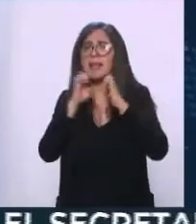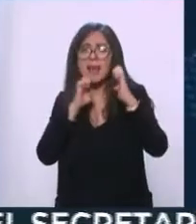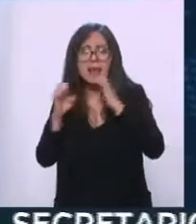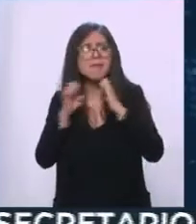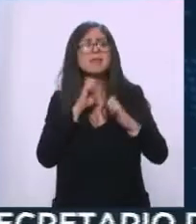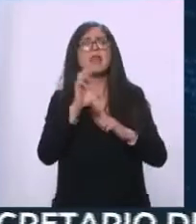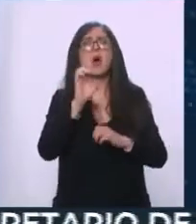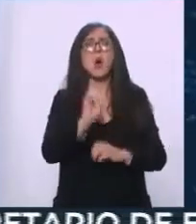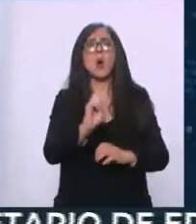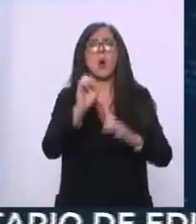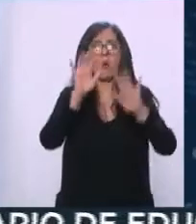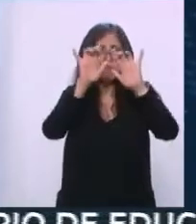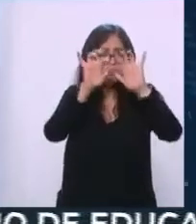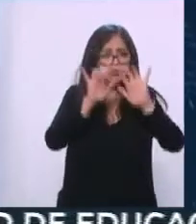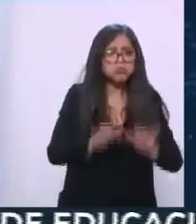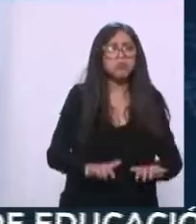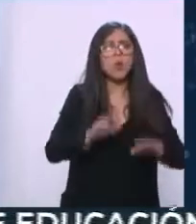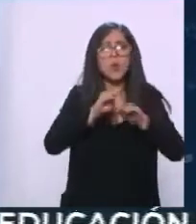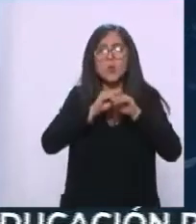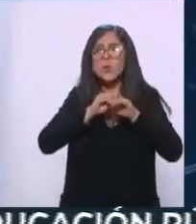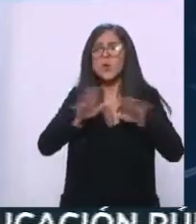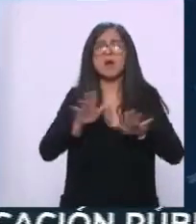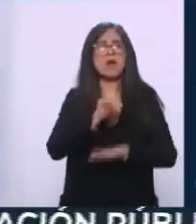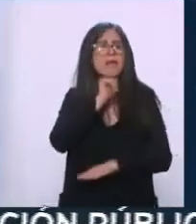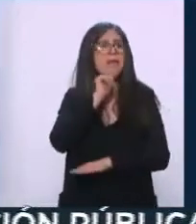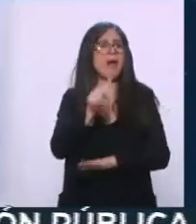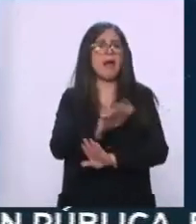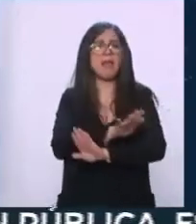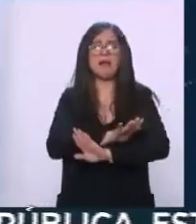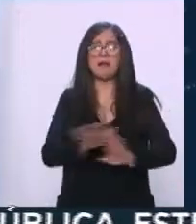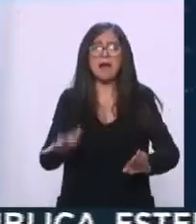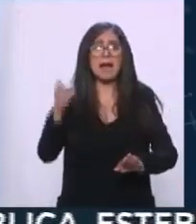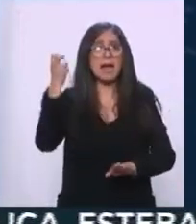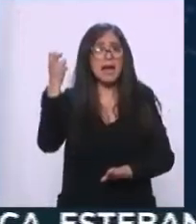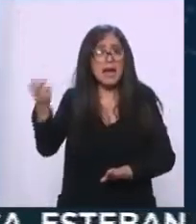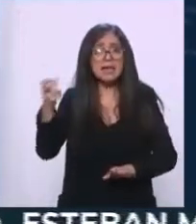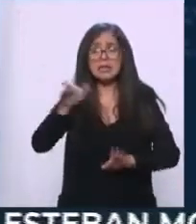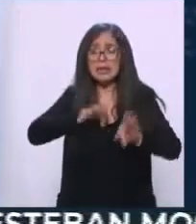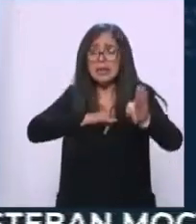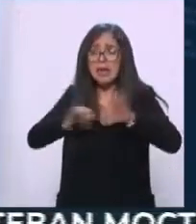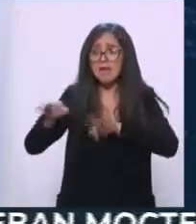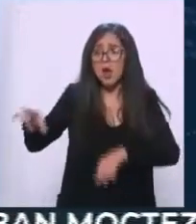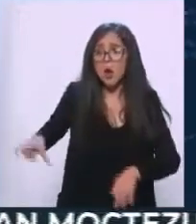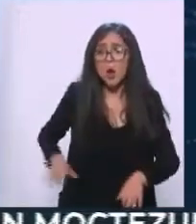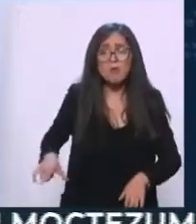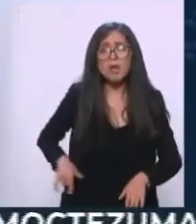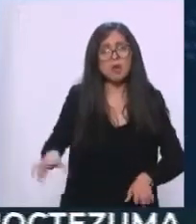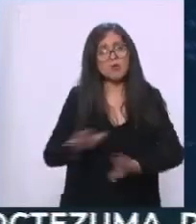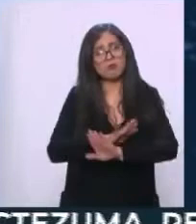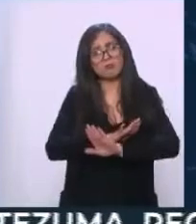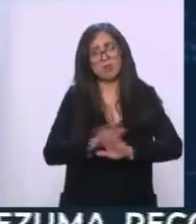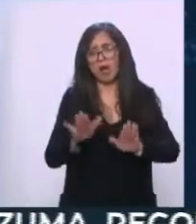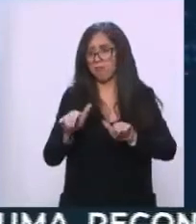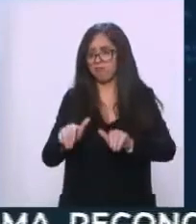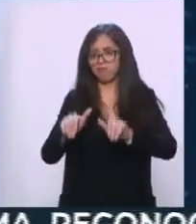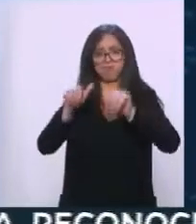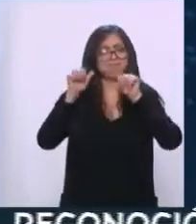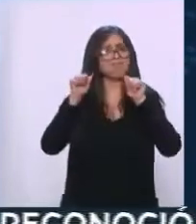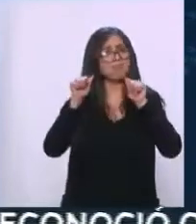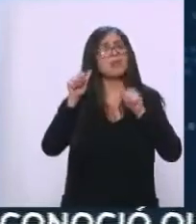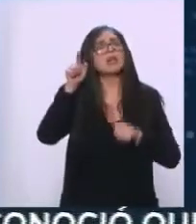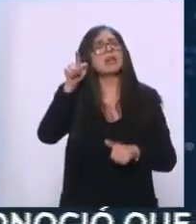ningún artículo, ningún ensayo, en fin, que se alejaba de la vida pública, y pues él